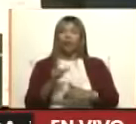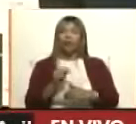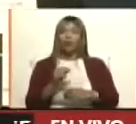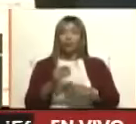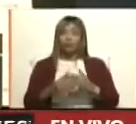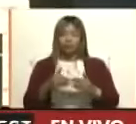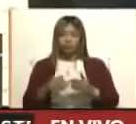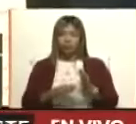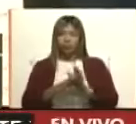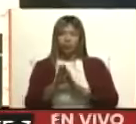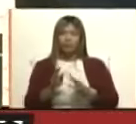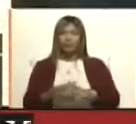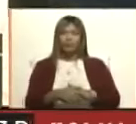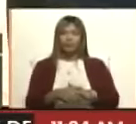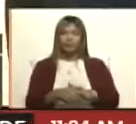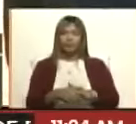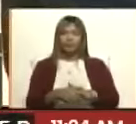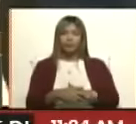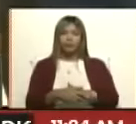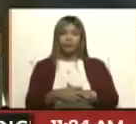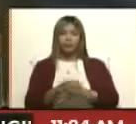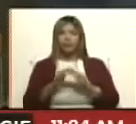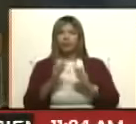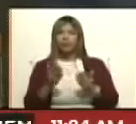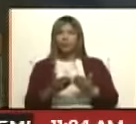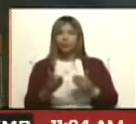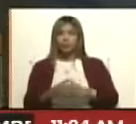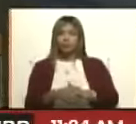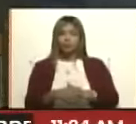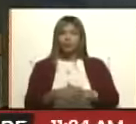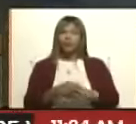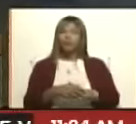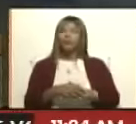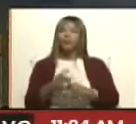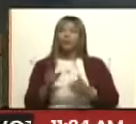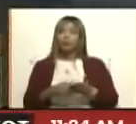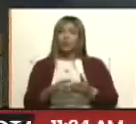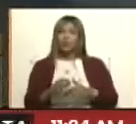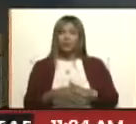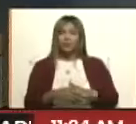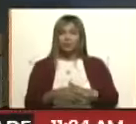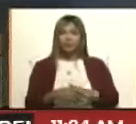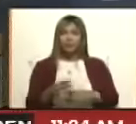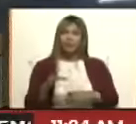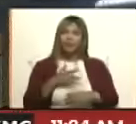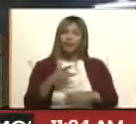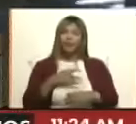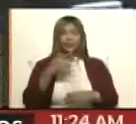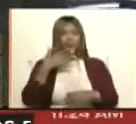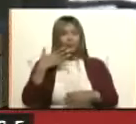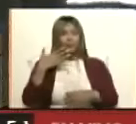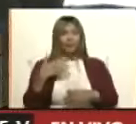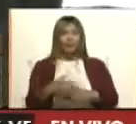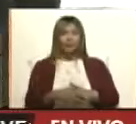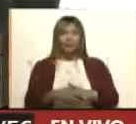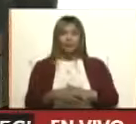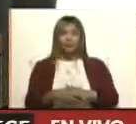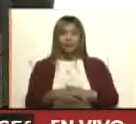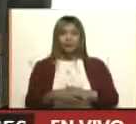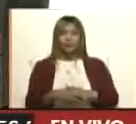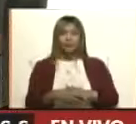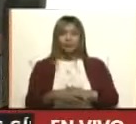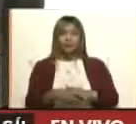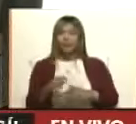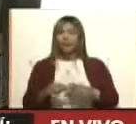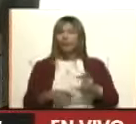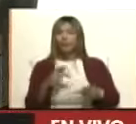venido evolucionando nuestro mundo, nuestro universo. Sintámonos orgullosos de